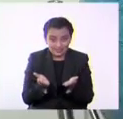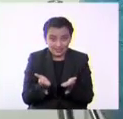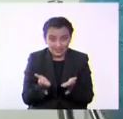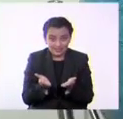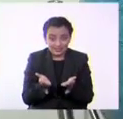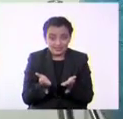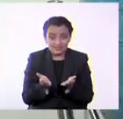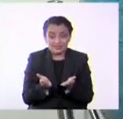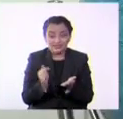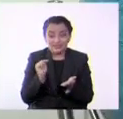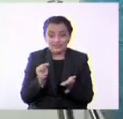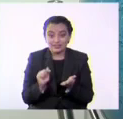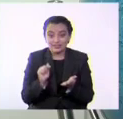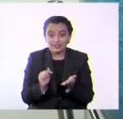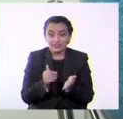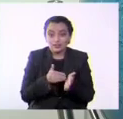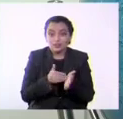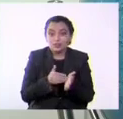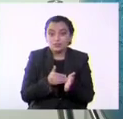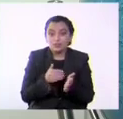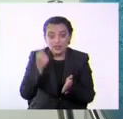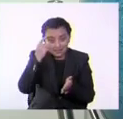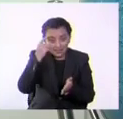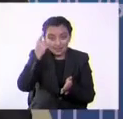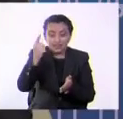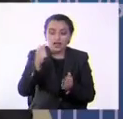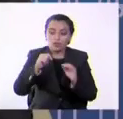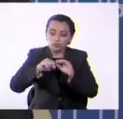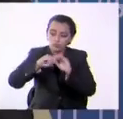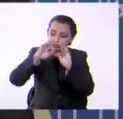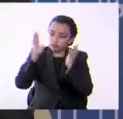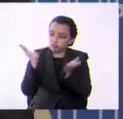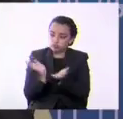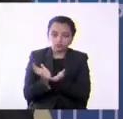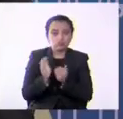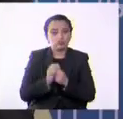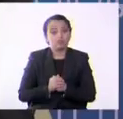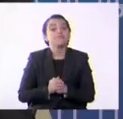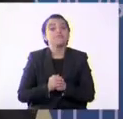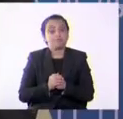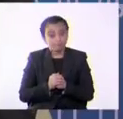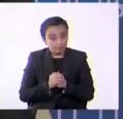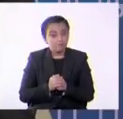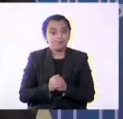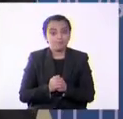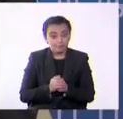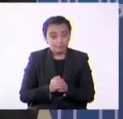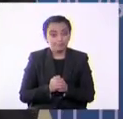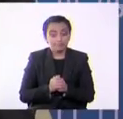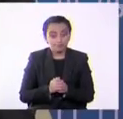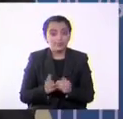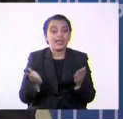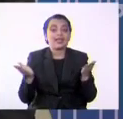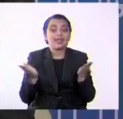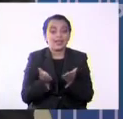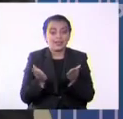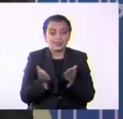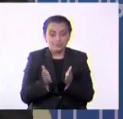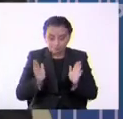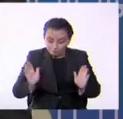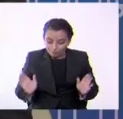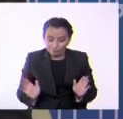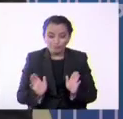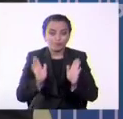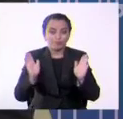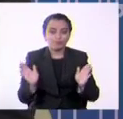por iniciativas globales, lo que estaba diciendo, Candy. Exacto, así es, son acciones locales impulsadas por iniciativas globales.